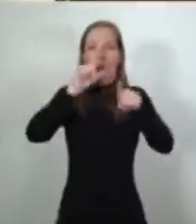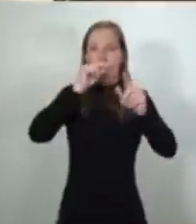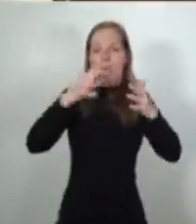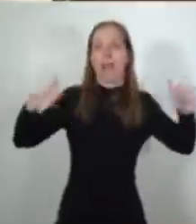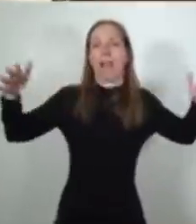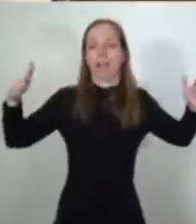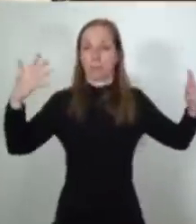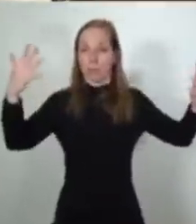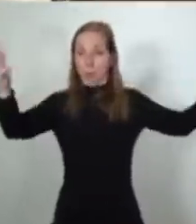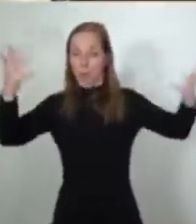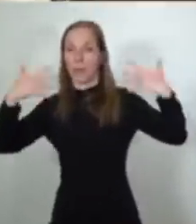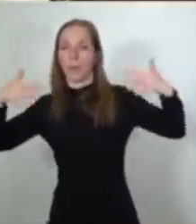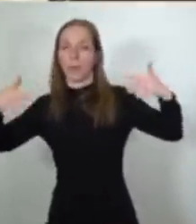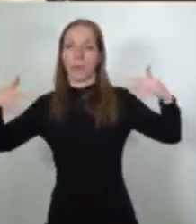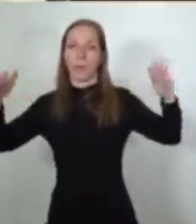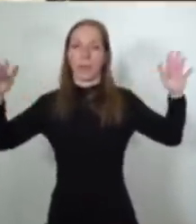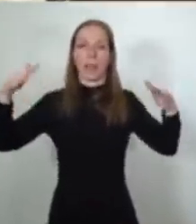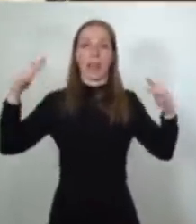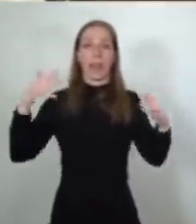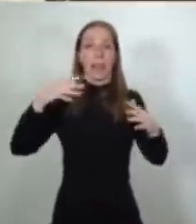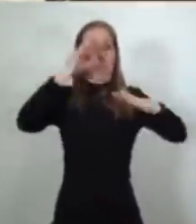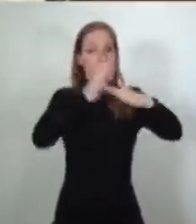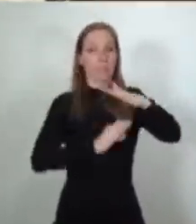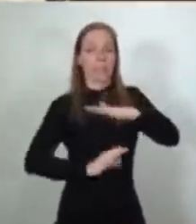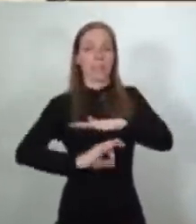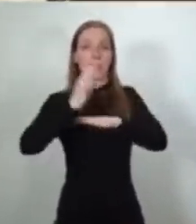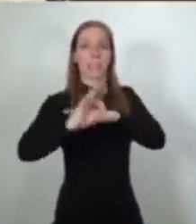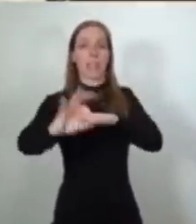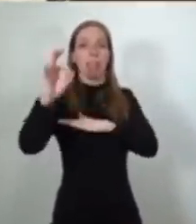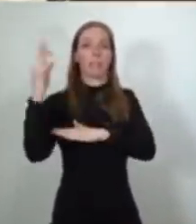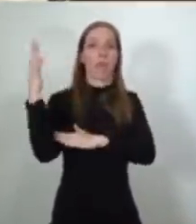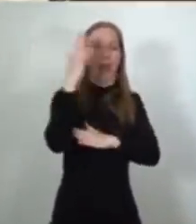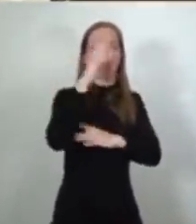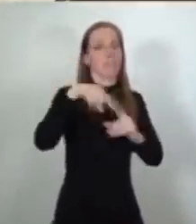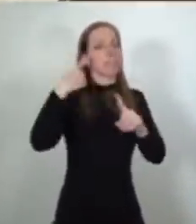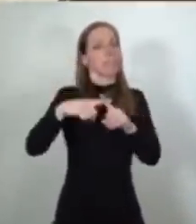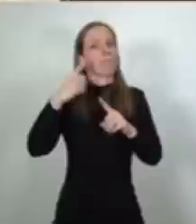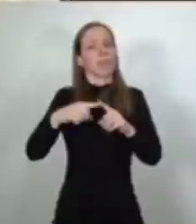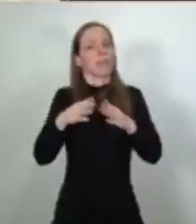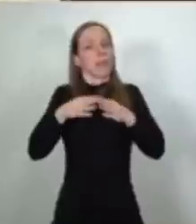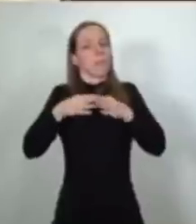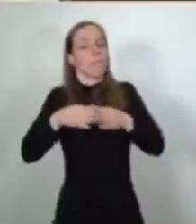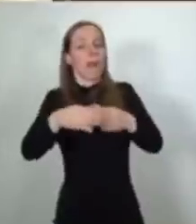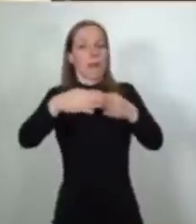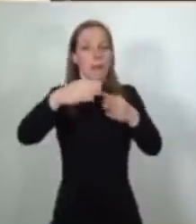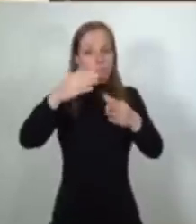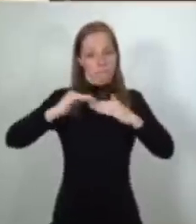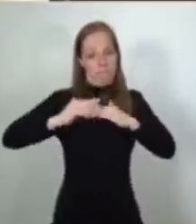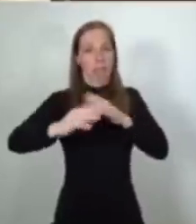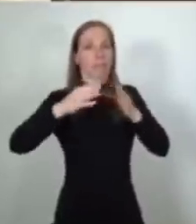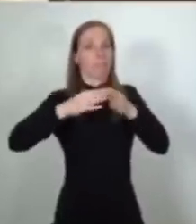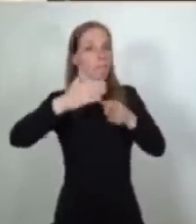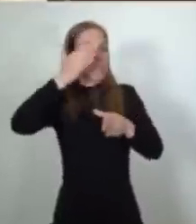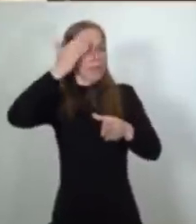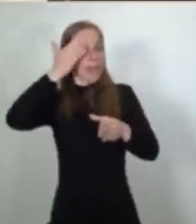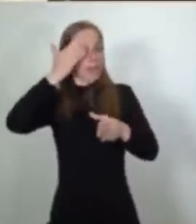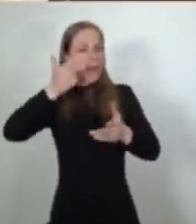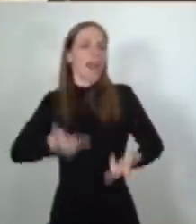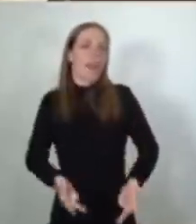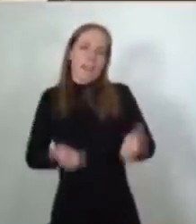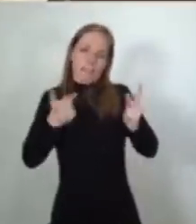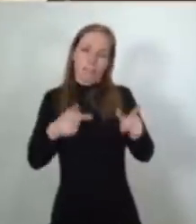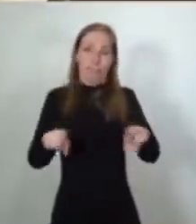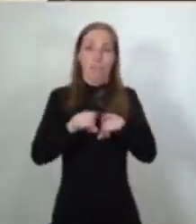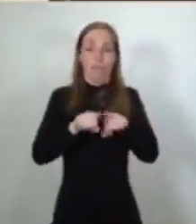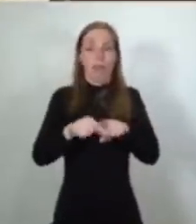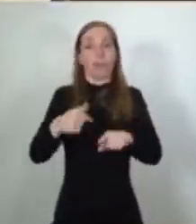brisas, como los árabes en el desierto y el pirata en el mar. Libre es mi corazón, libre mi